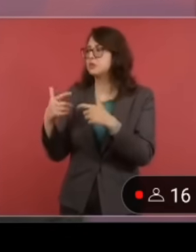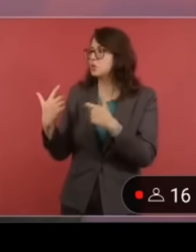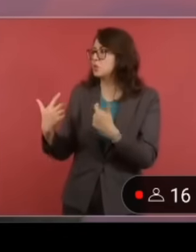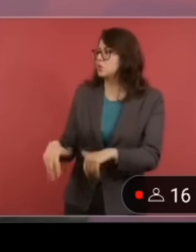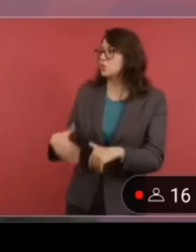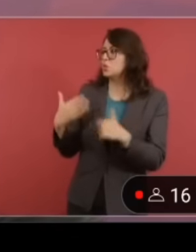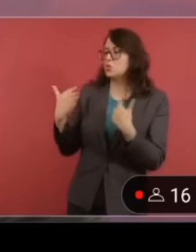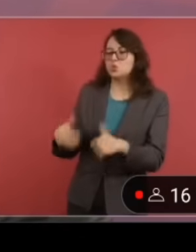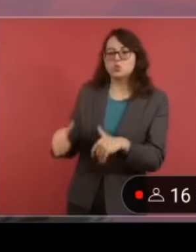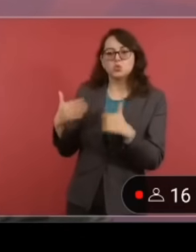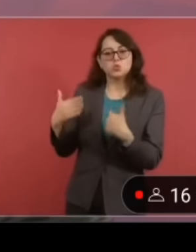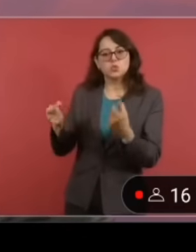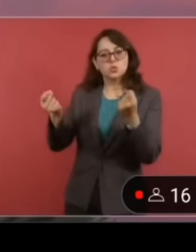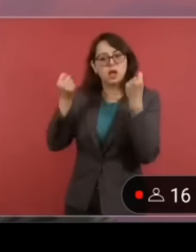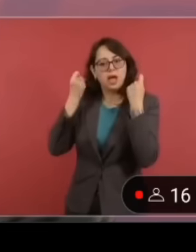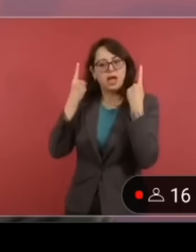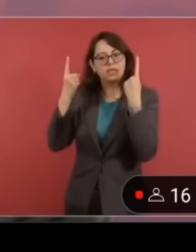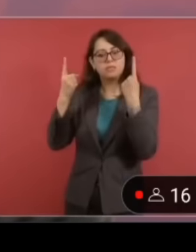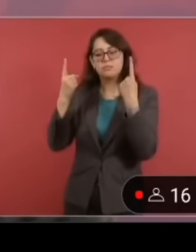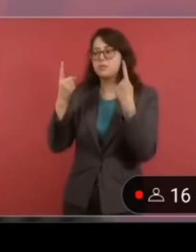No se despegó.